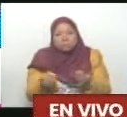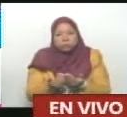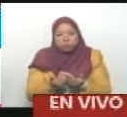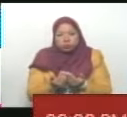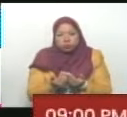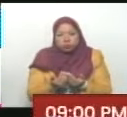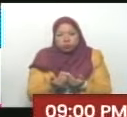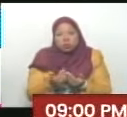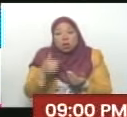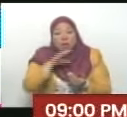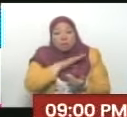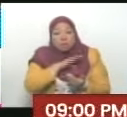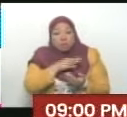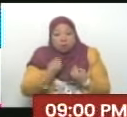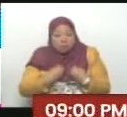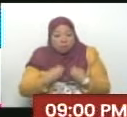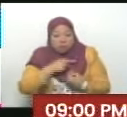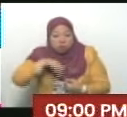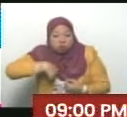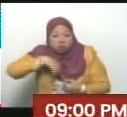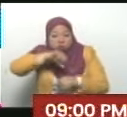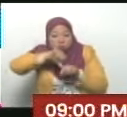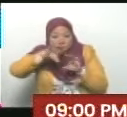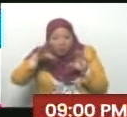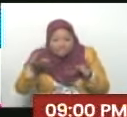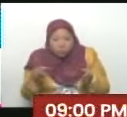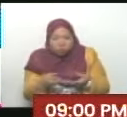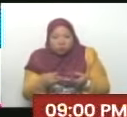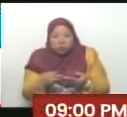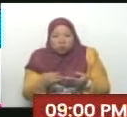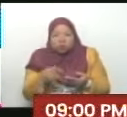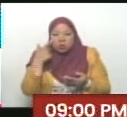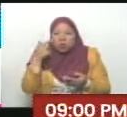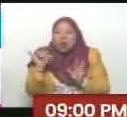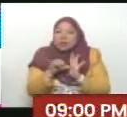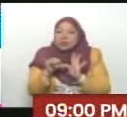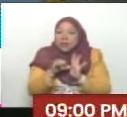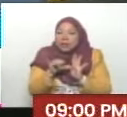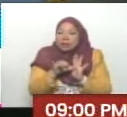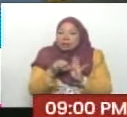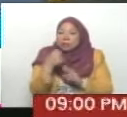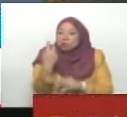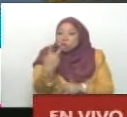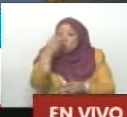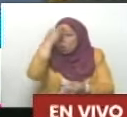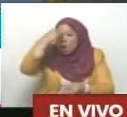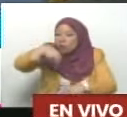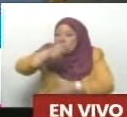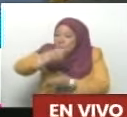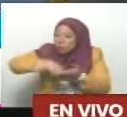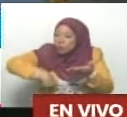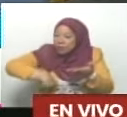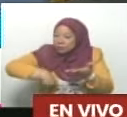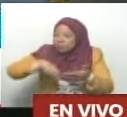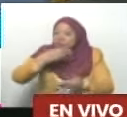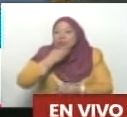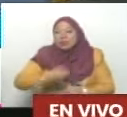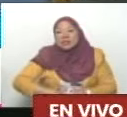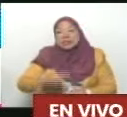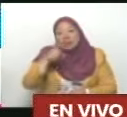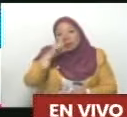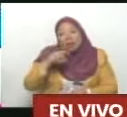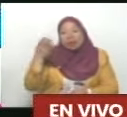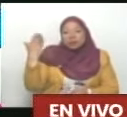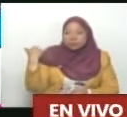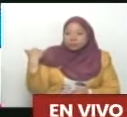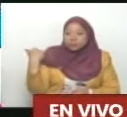de las investigaciones que se desarrollan del espacio profundo y del espacio cercano. Usted firmó 2 acuerdos importantes en septiembre del año pasado.